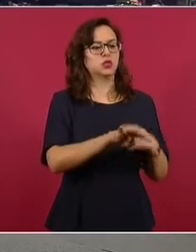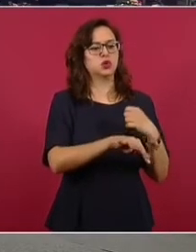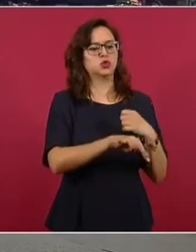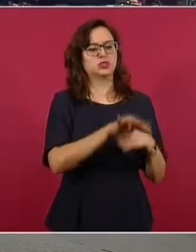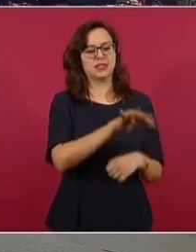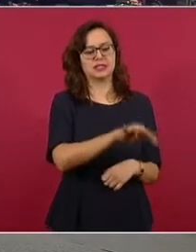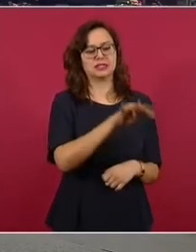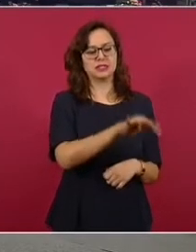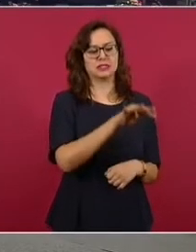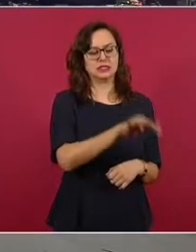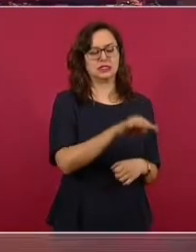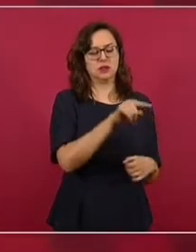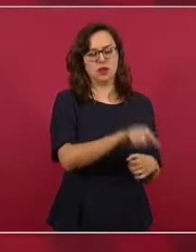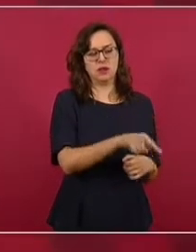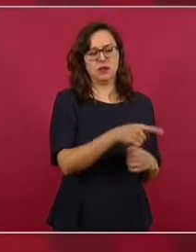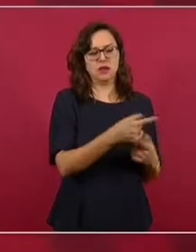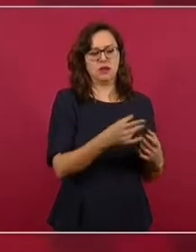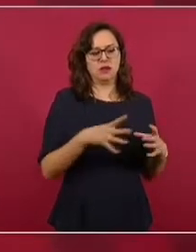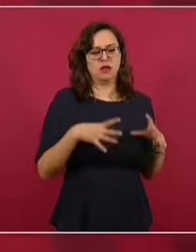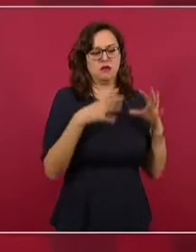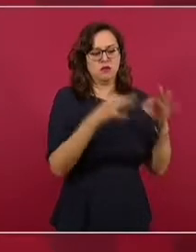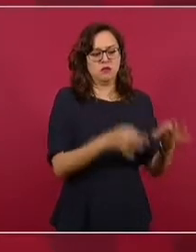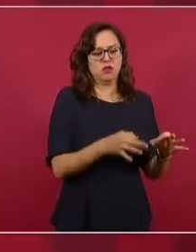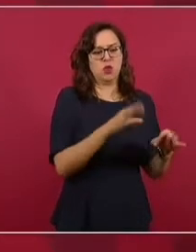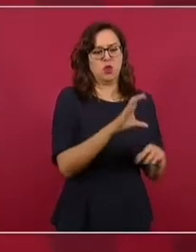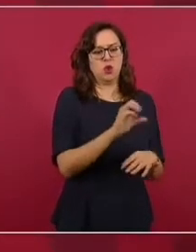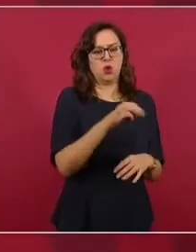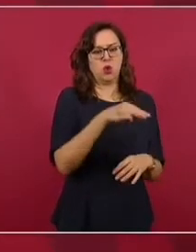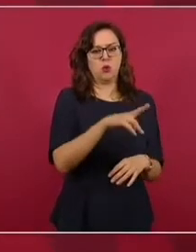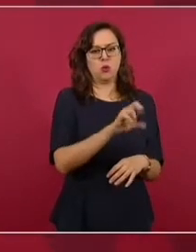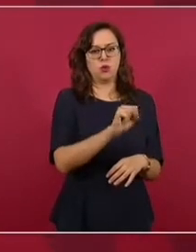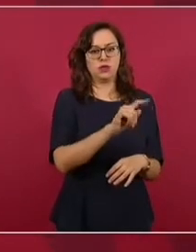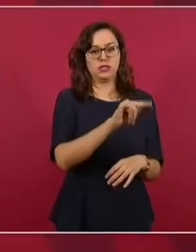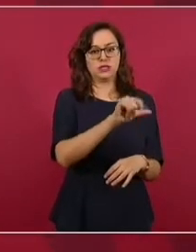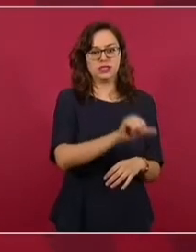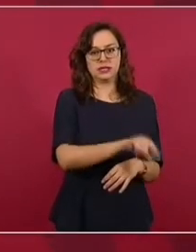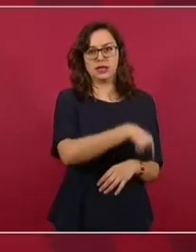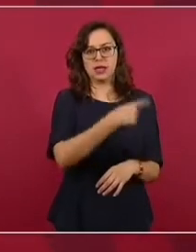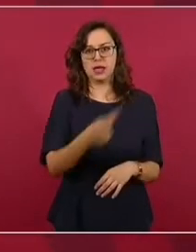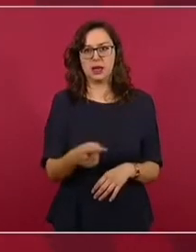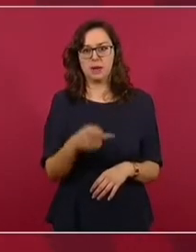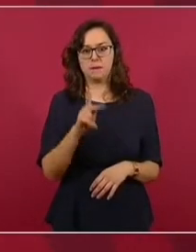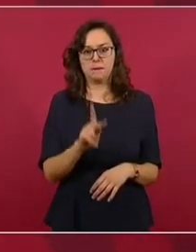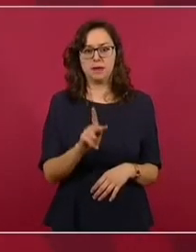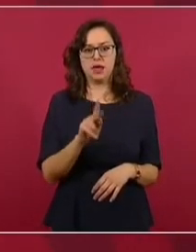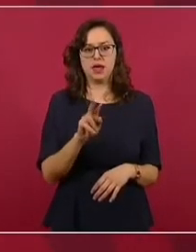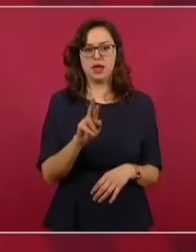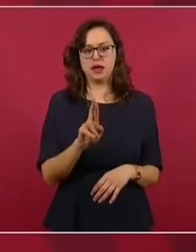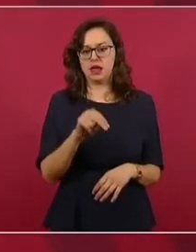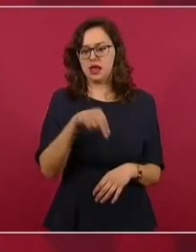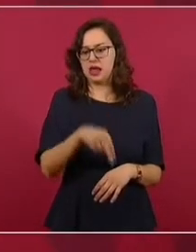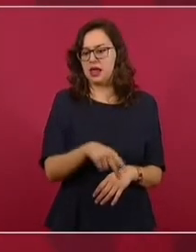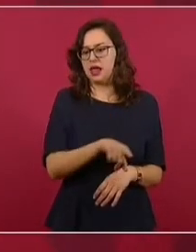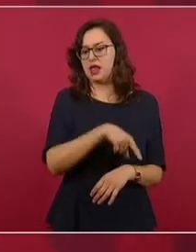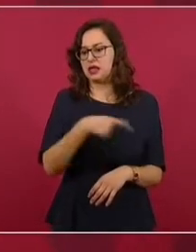es el actual PRI, después de varias transformaciones, se fundó en